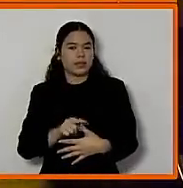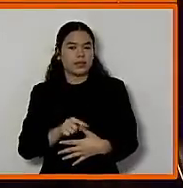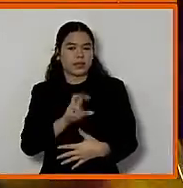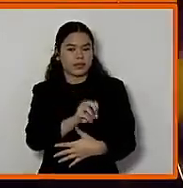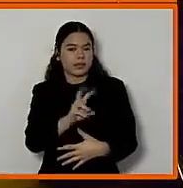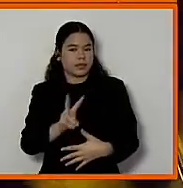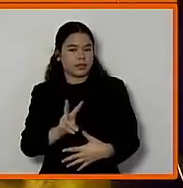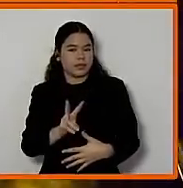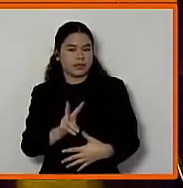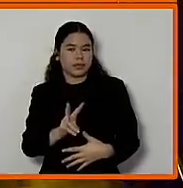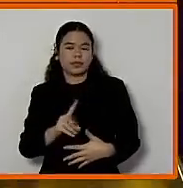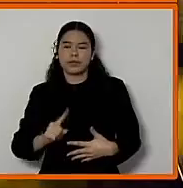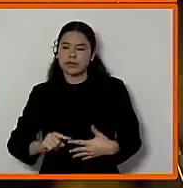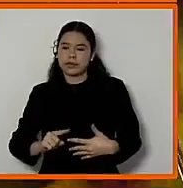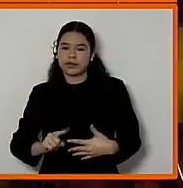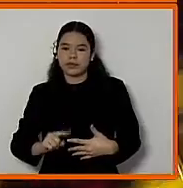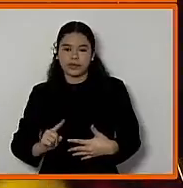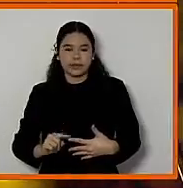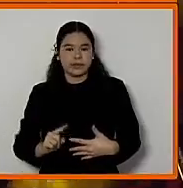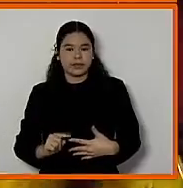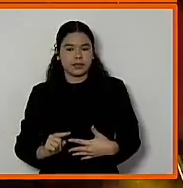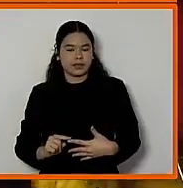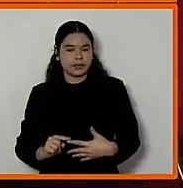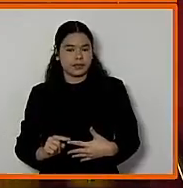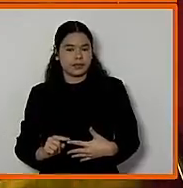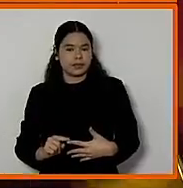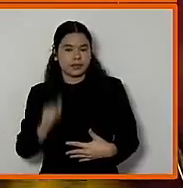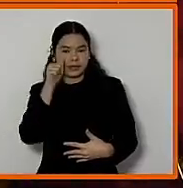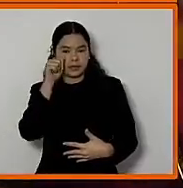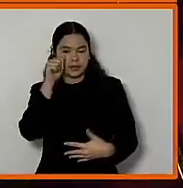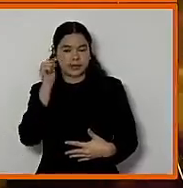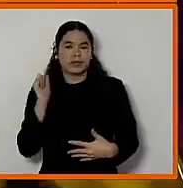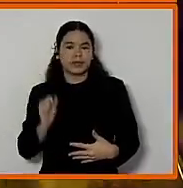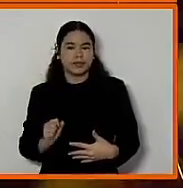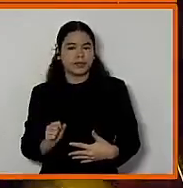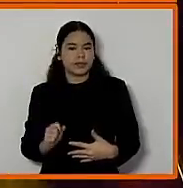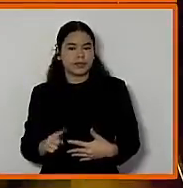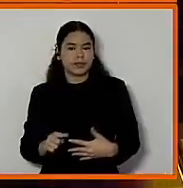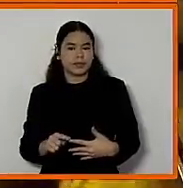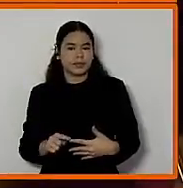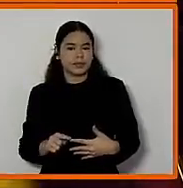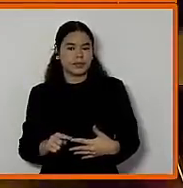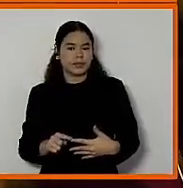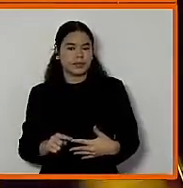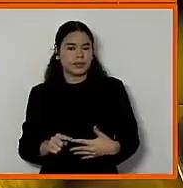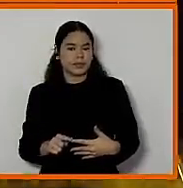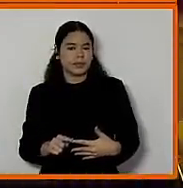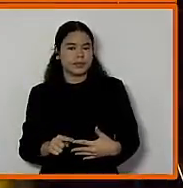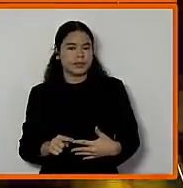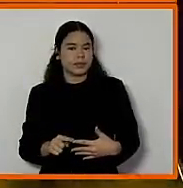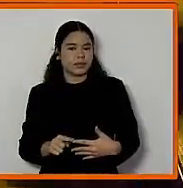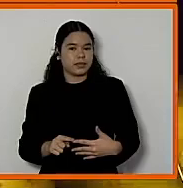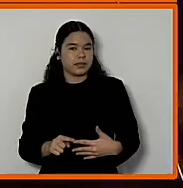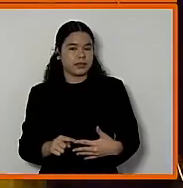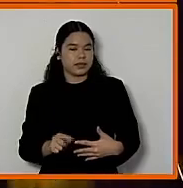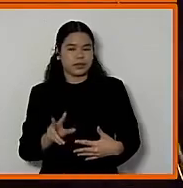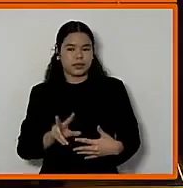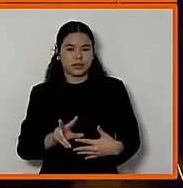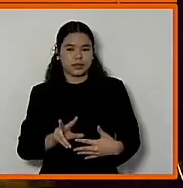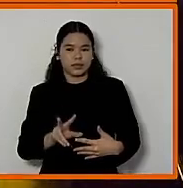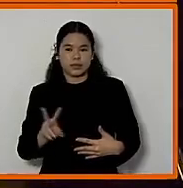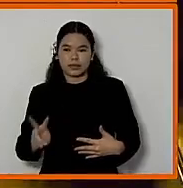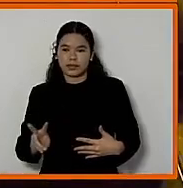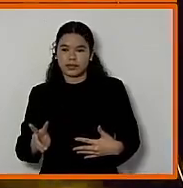02. Segundo número millonario, atentos, porque este es el